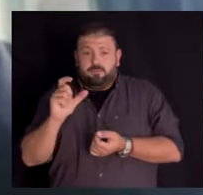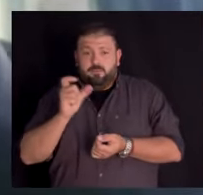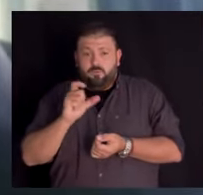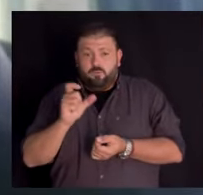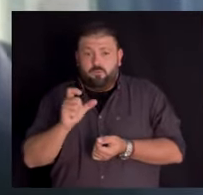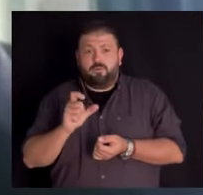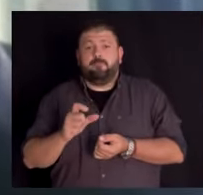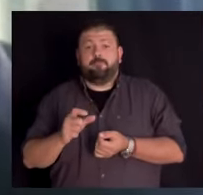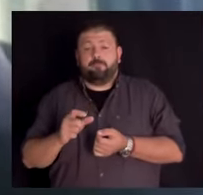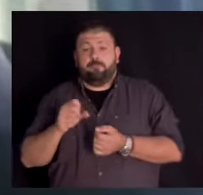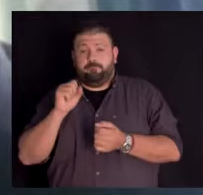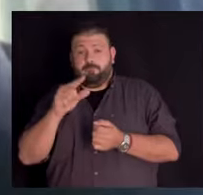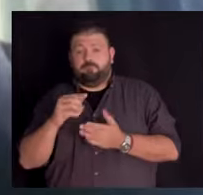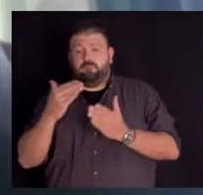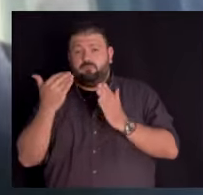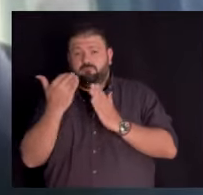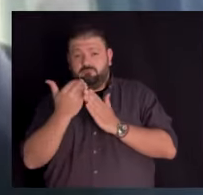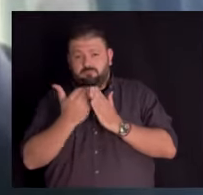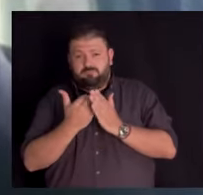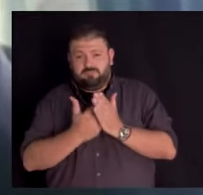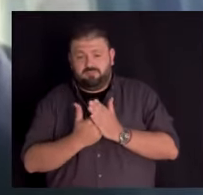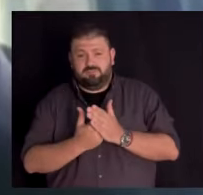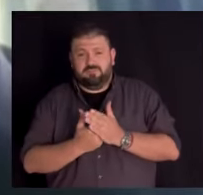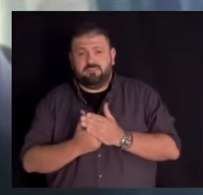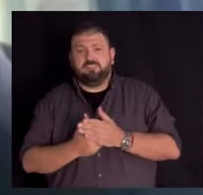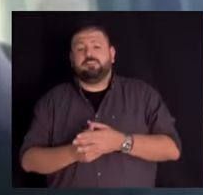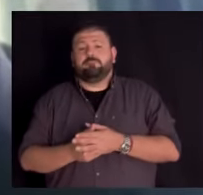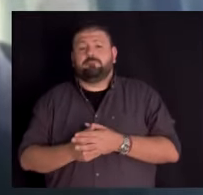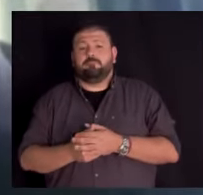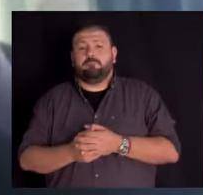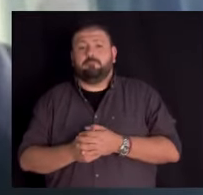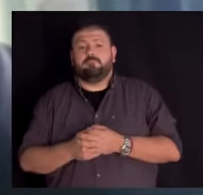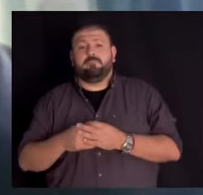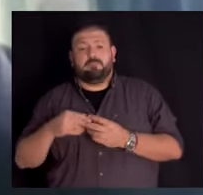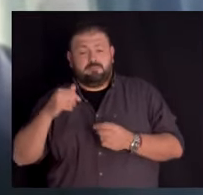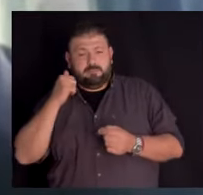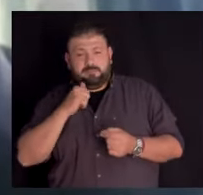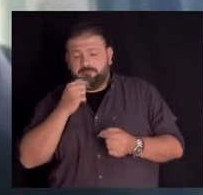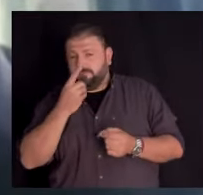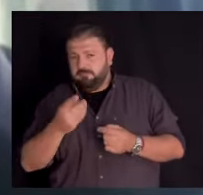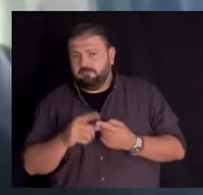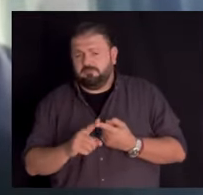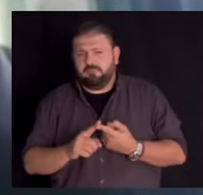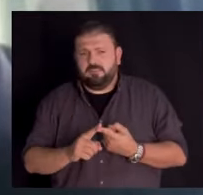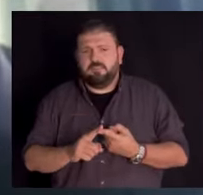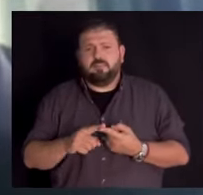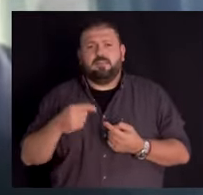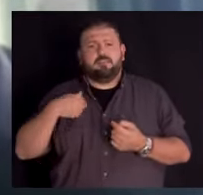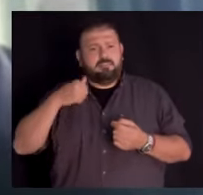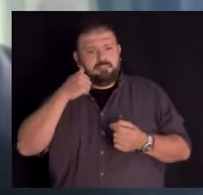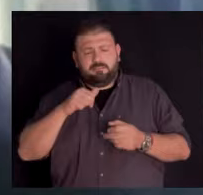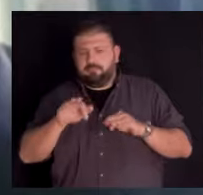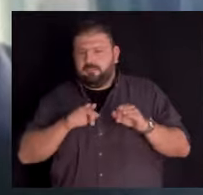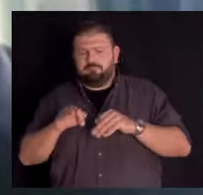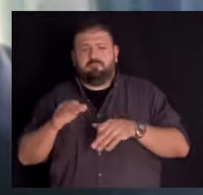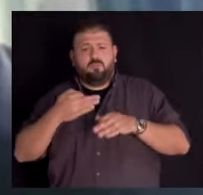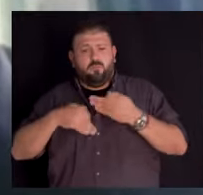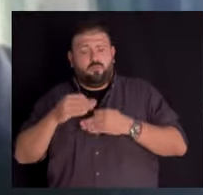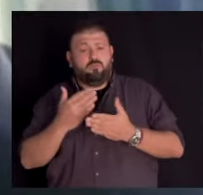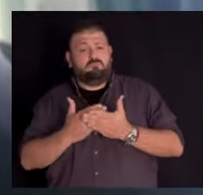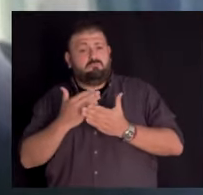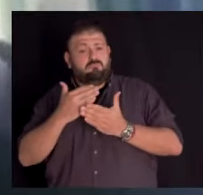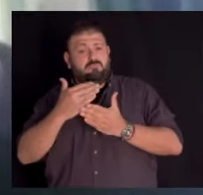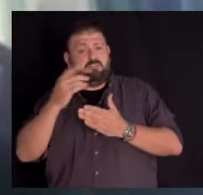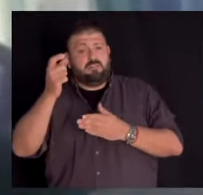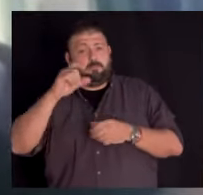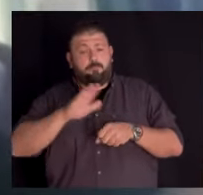las estadísticas de casos de psoriasis, por ejemplo, de vitiligo, están aumentando. ¿Por qué? Porque